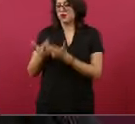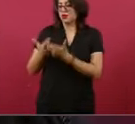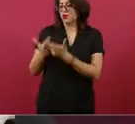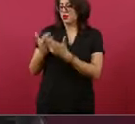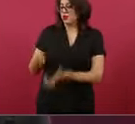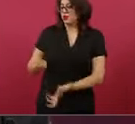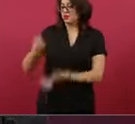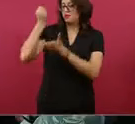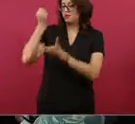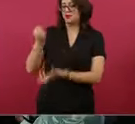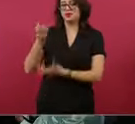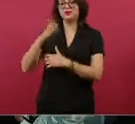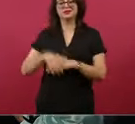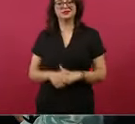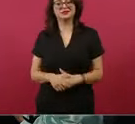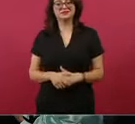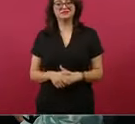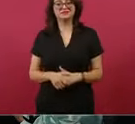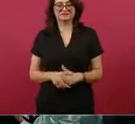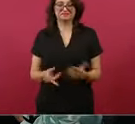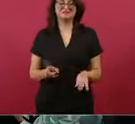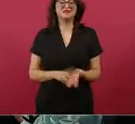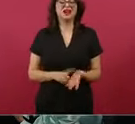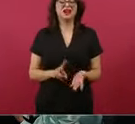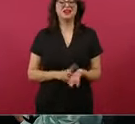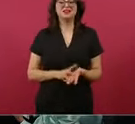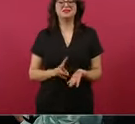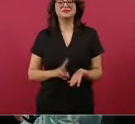Pero regresando a lo tuyo, hay que ver, bueno,